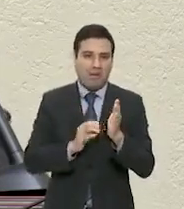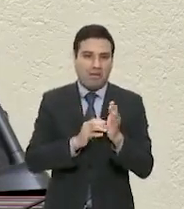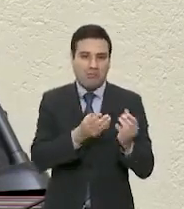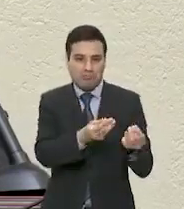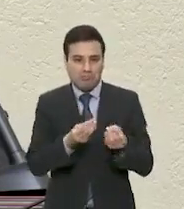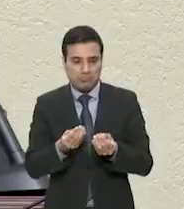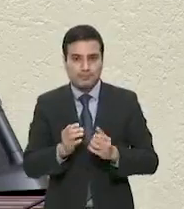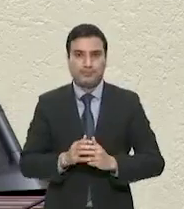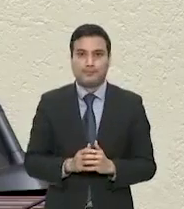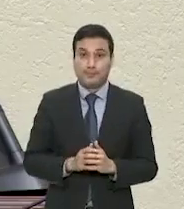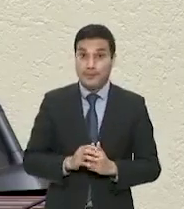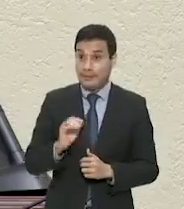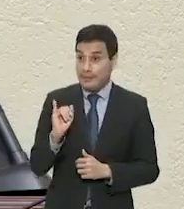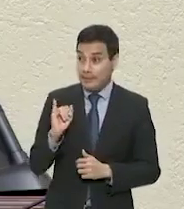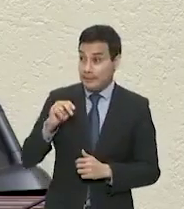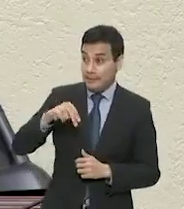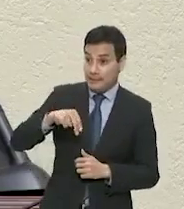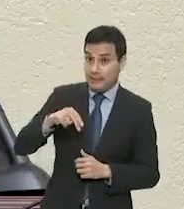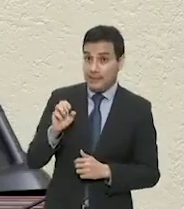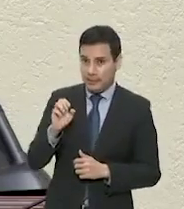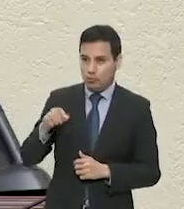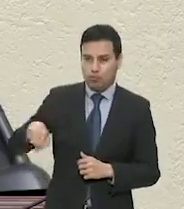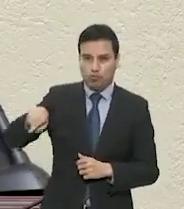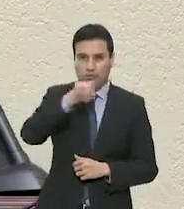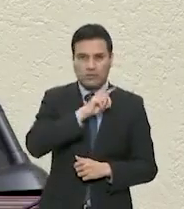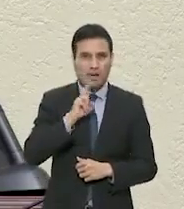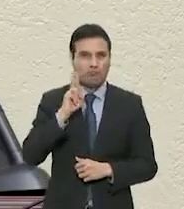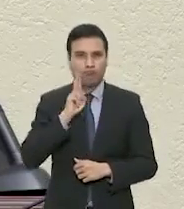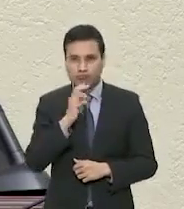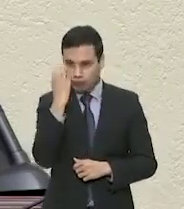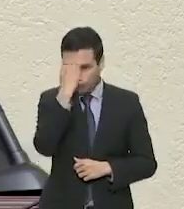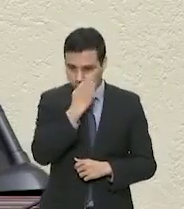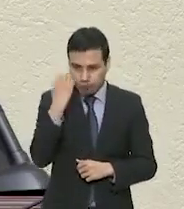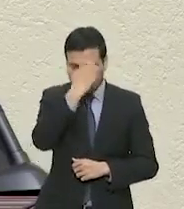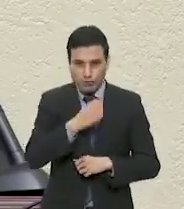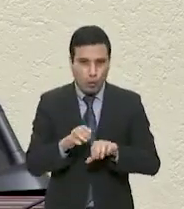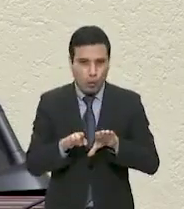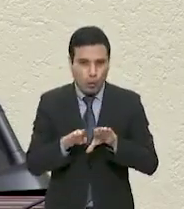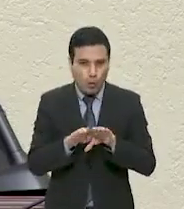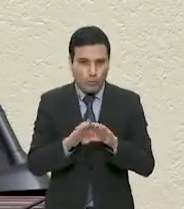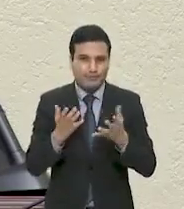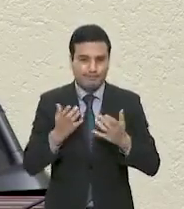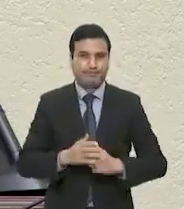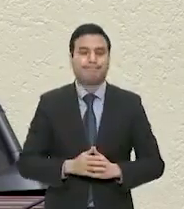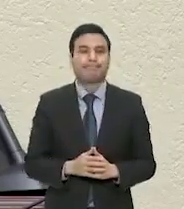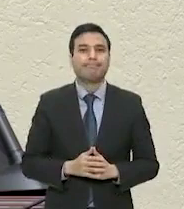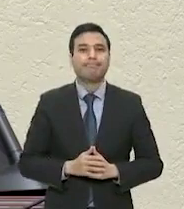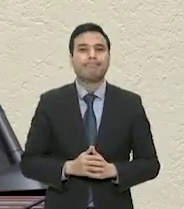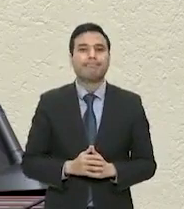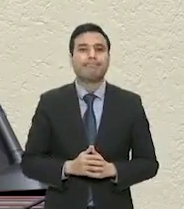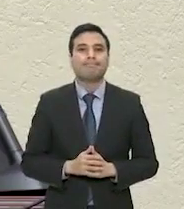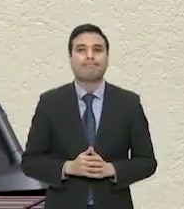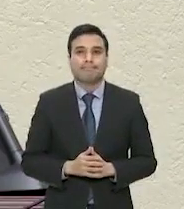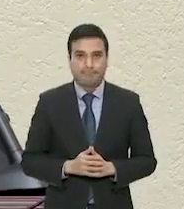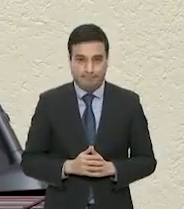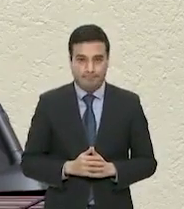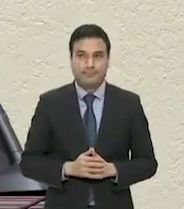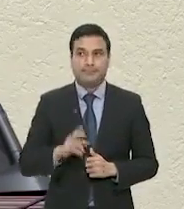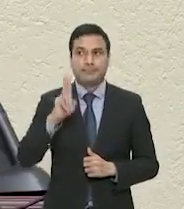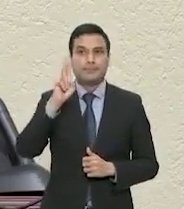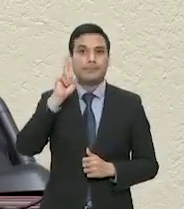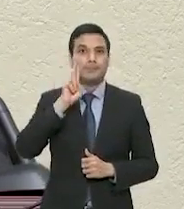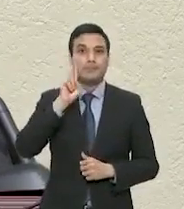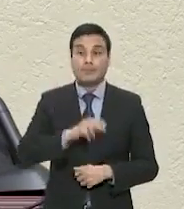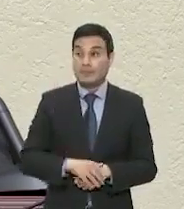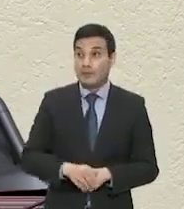ine y el inicio formal del proceso de revocación de mandato en su momento y será entonces por cierto cuando la suprema corte de justicia está en